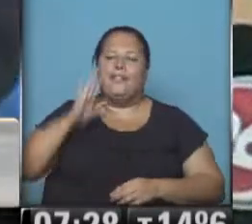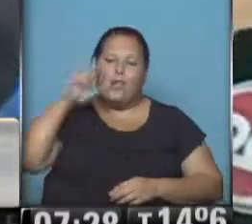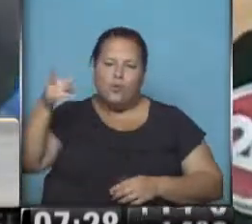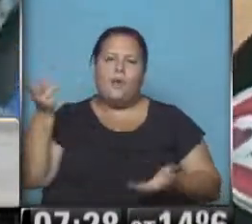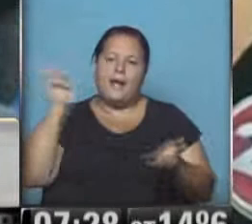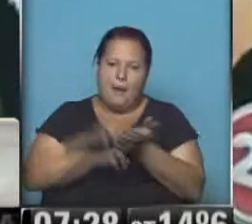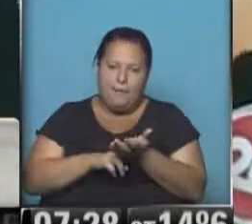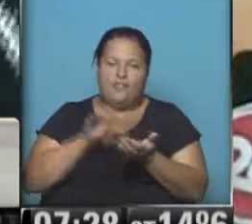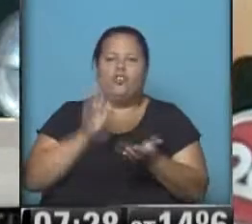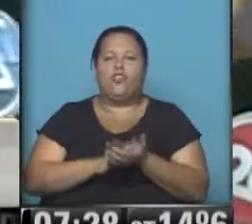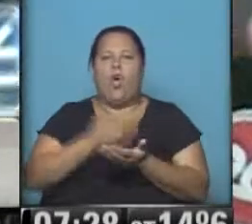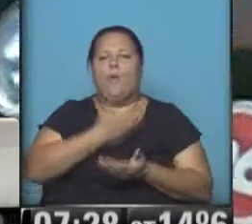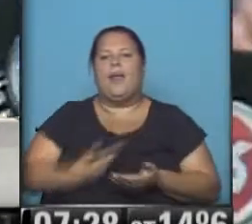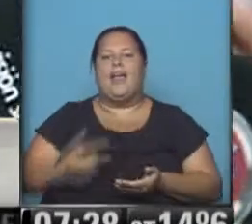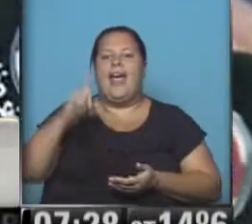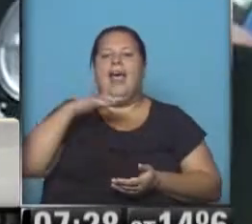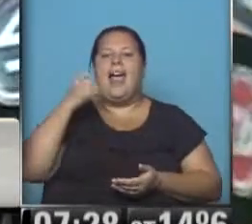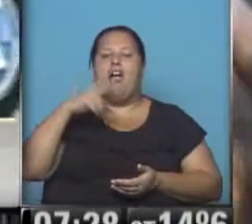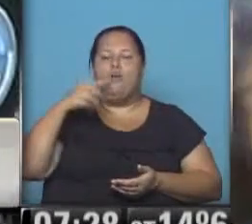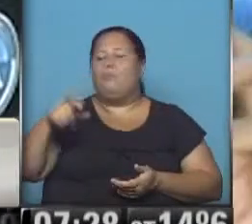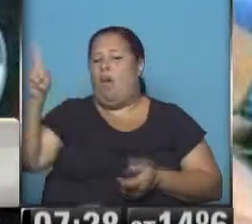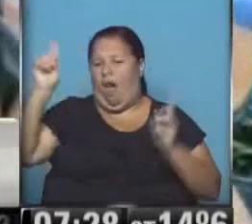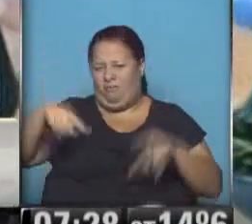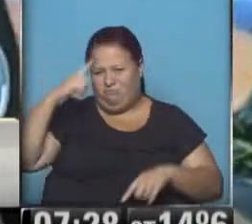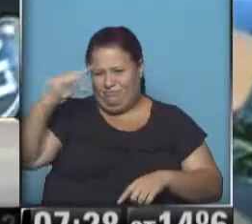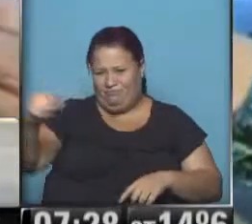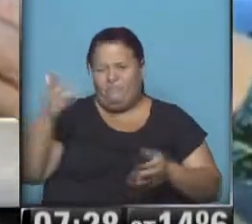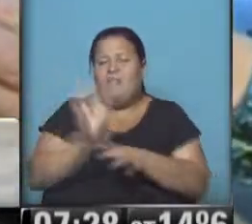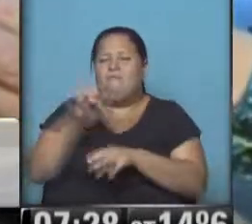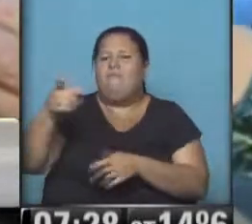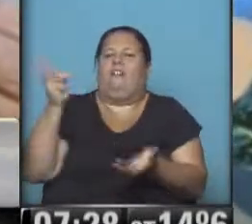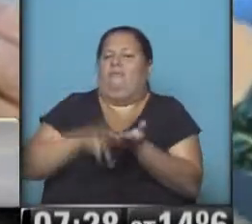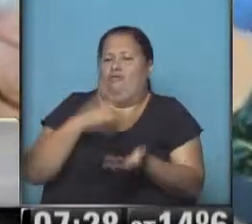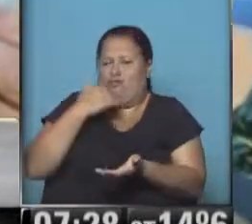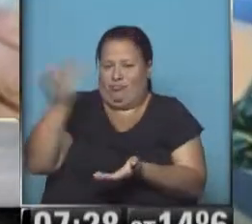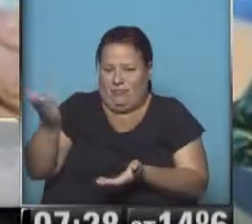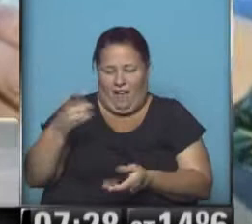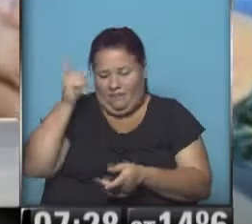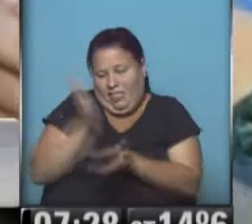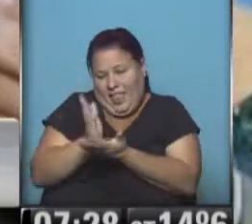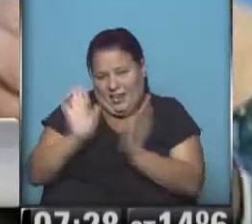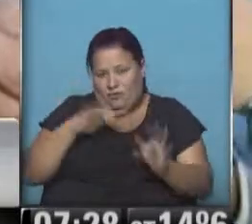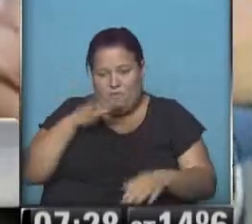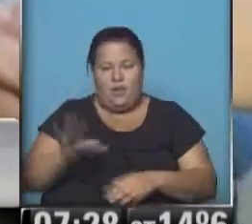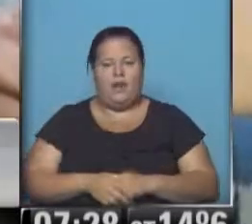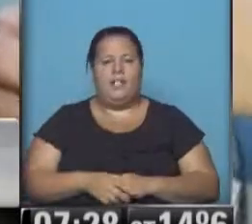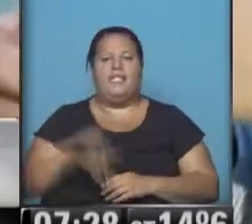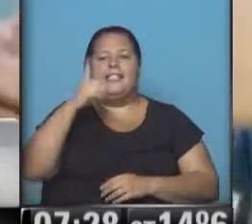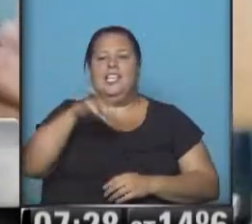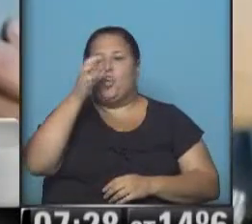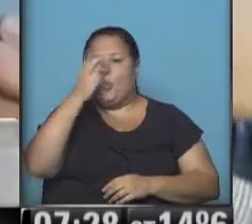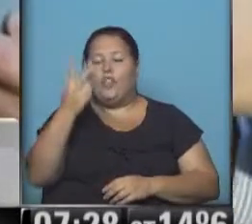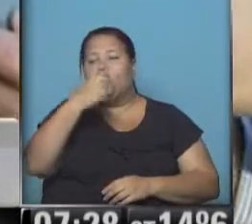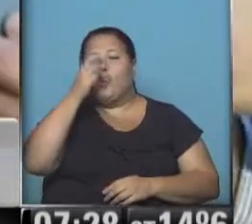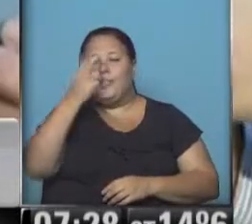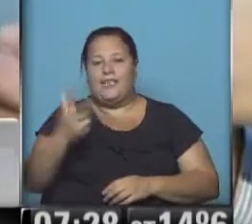había manifestado la funcionaria Jacobson con respecto a la economía. Evidentemente no saben nada y ratifican que no saben nada, tienen todo el derecho. Con 223 votos ayer,